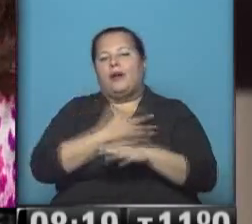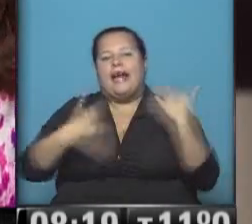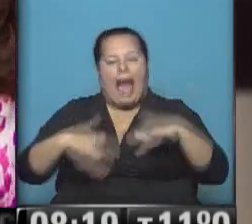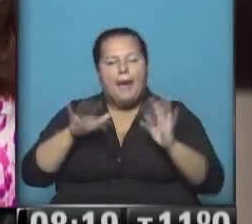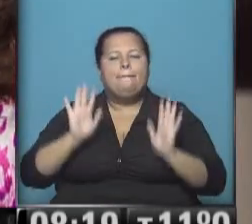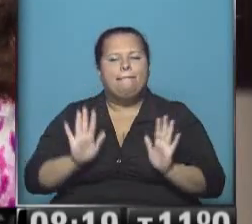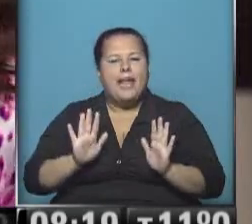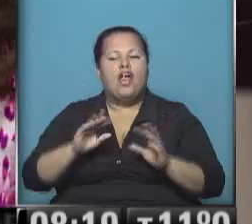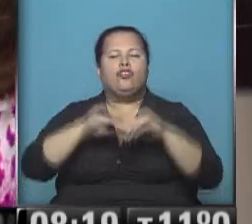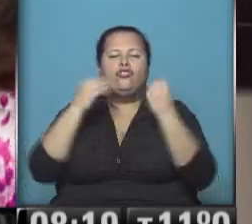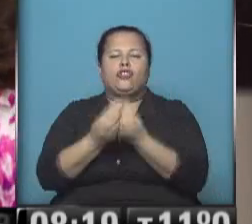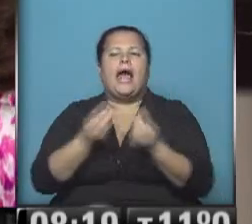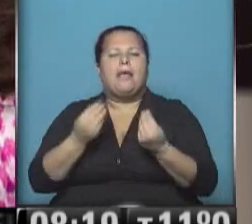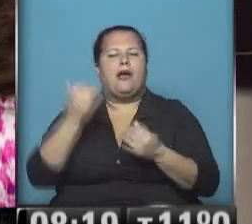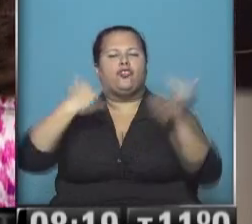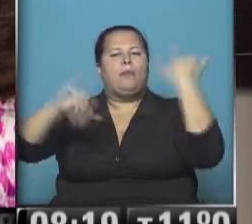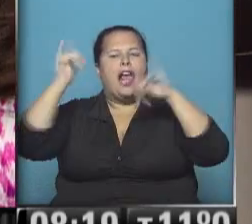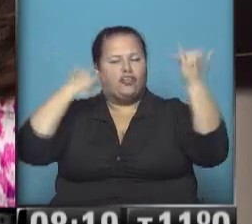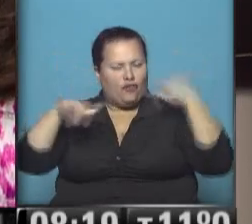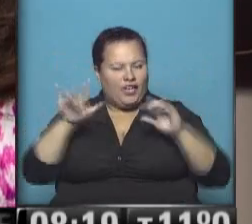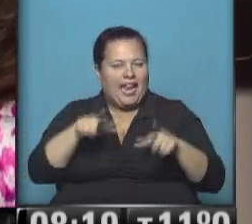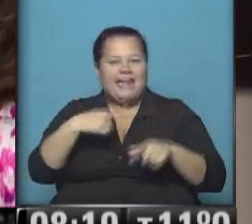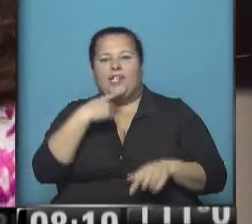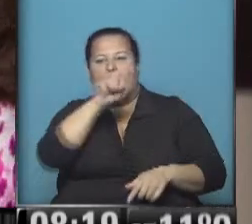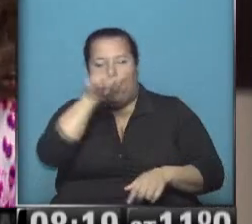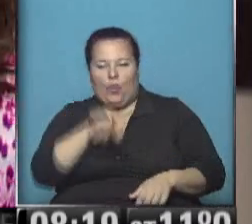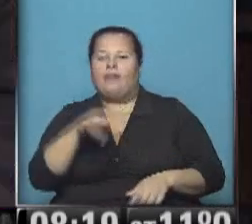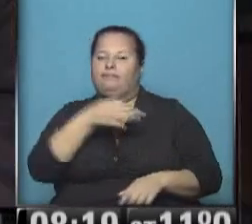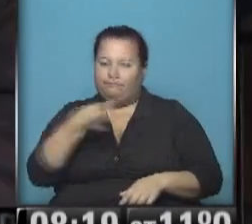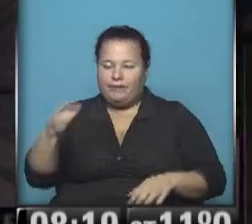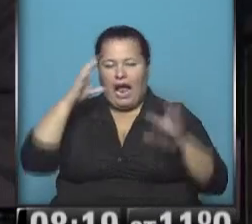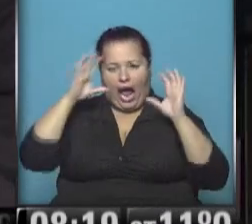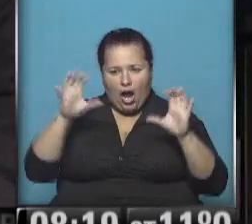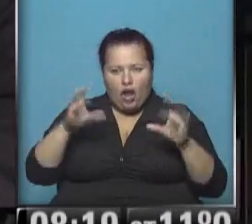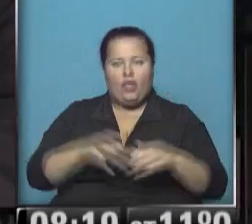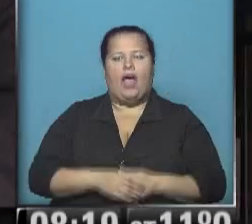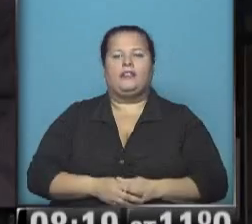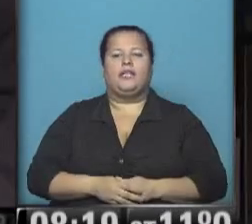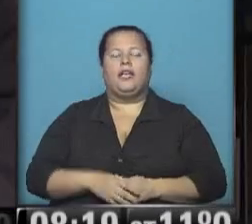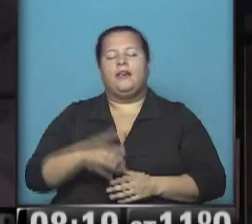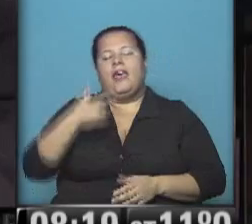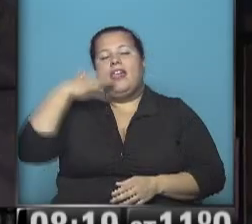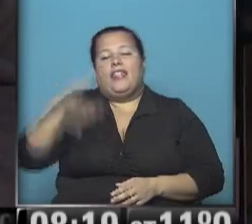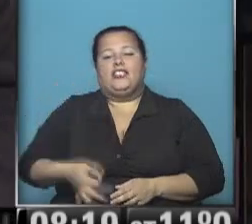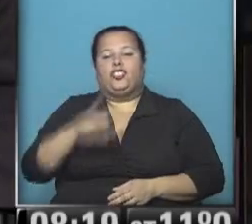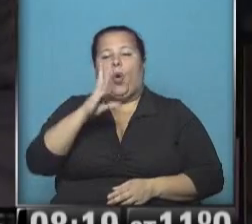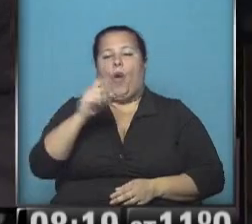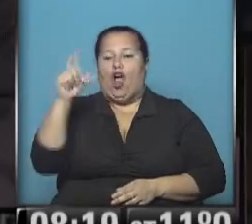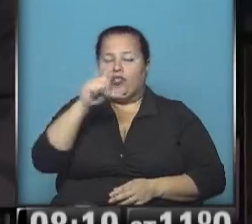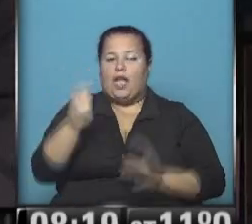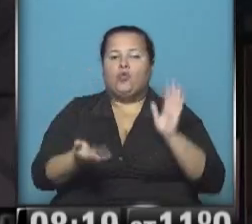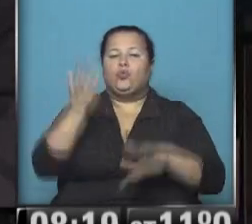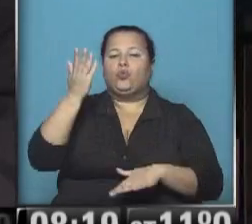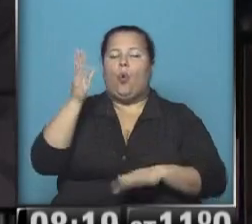pero hay un número que pasa con los plazos fijos esa es la del gran interna exactamente recordemos que hubo por decisión del banco central de una suba